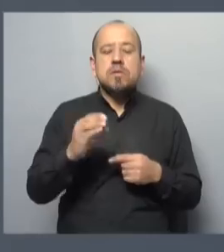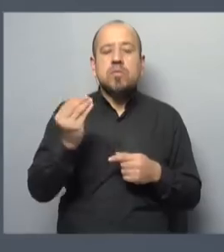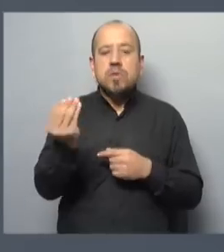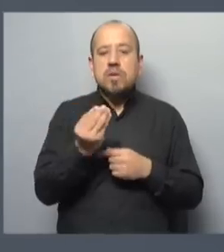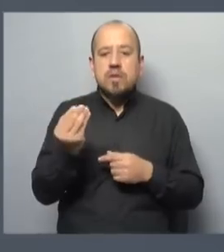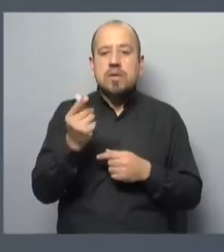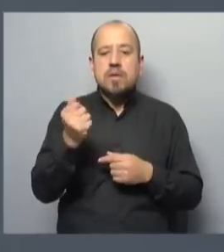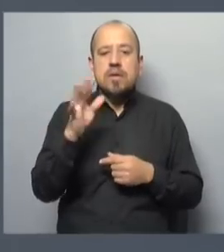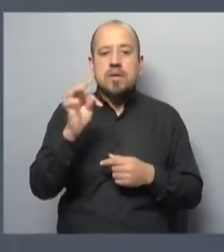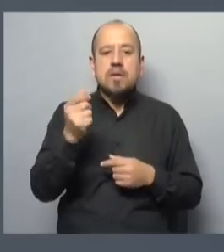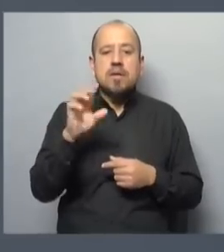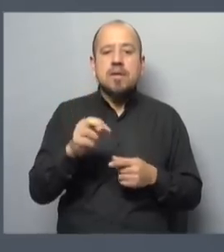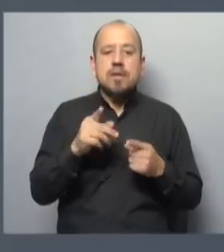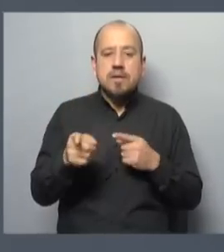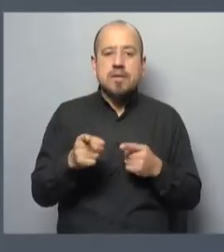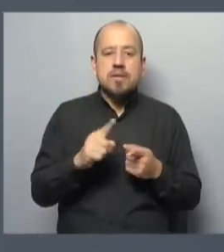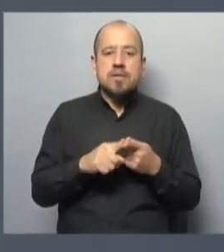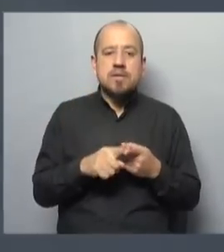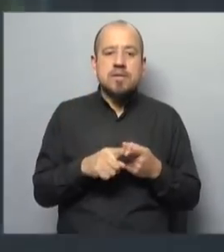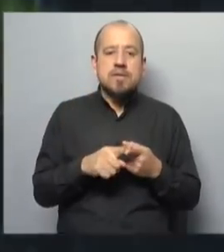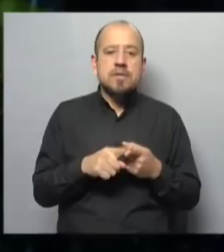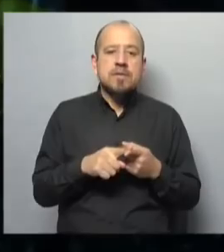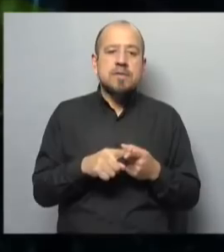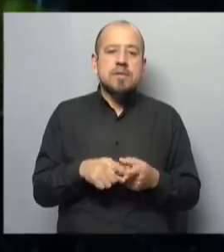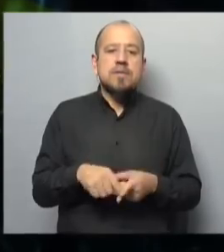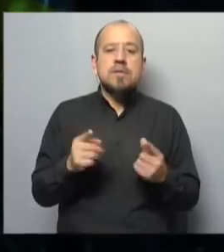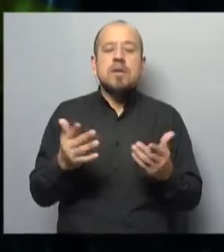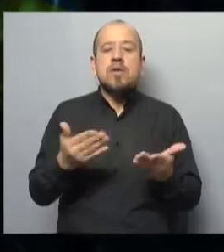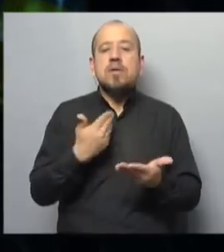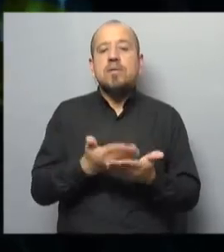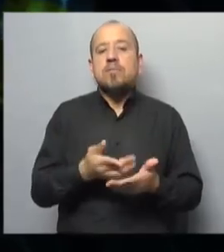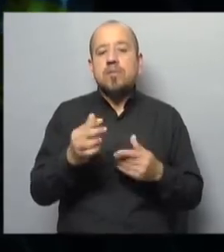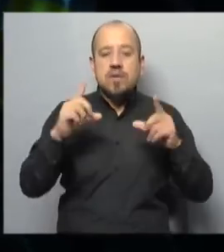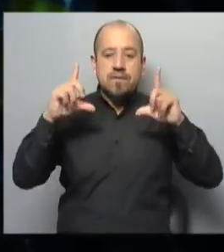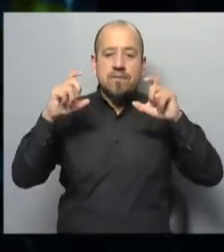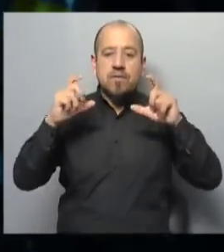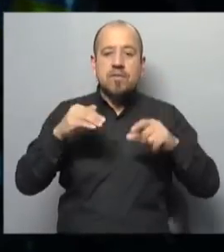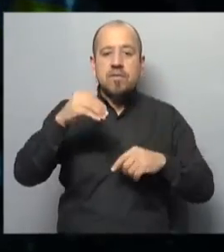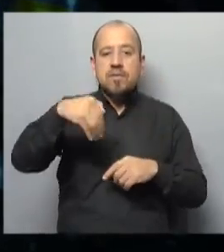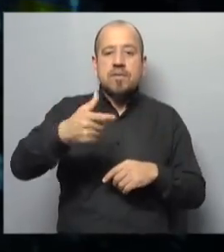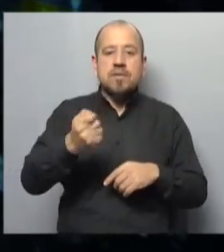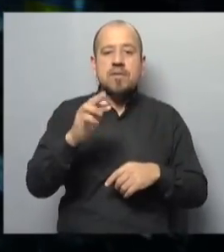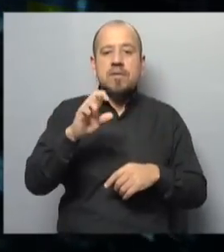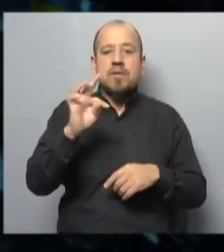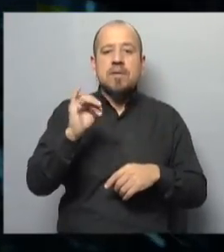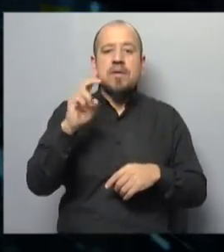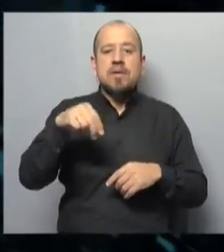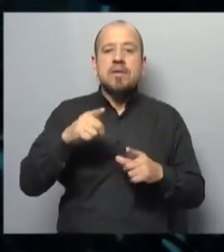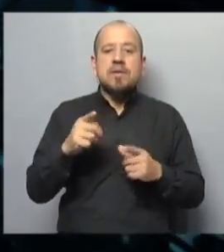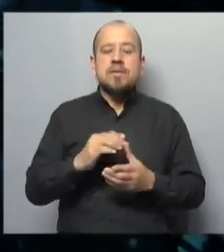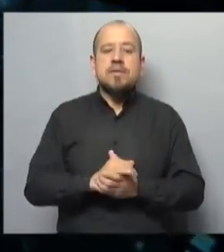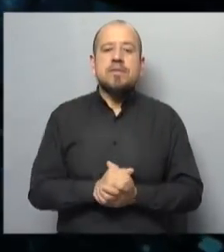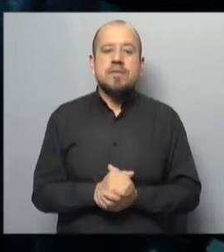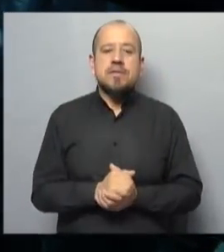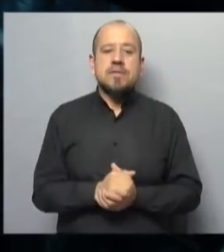si tiene alguna pregunta de qué tal les propongo de haber la foto de martín para hablar de don martín lasarte ya te podemos